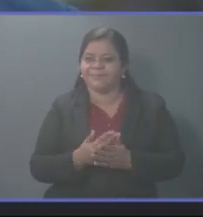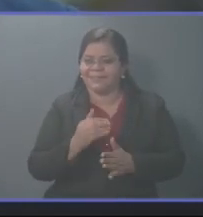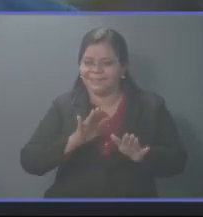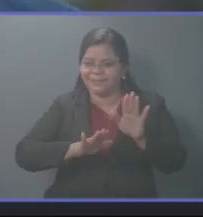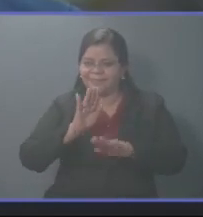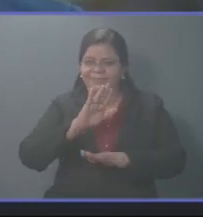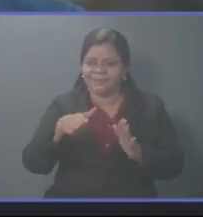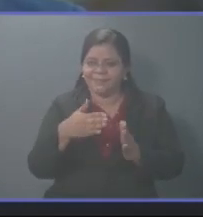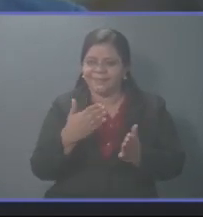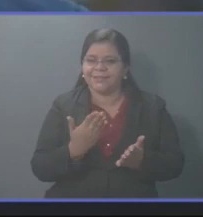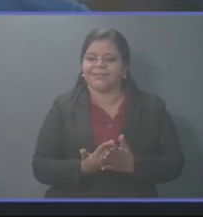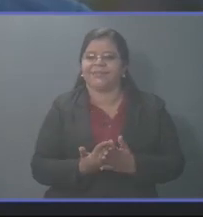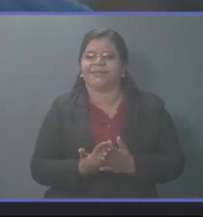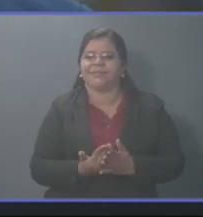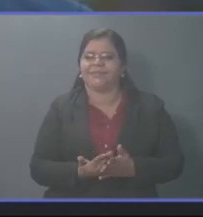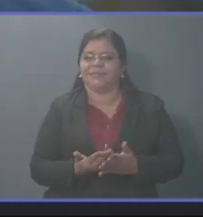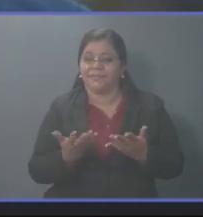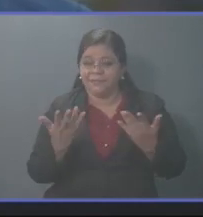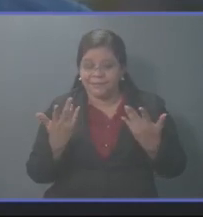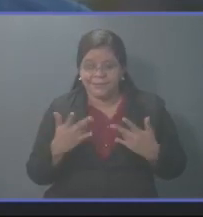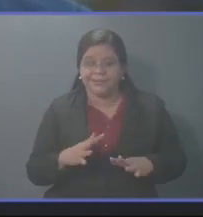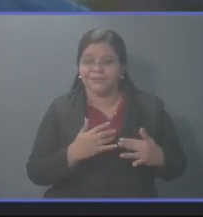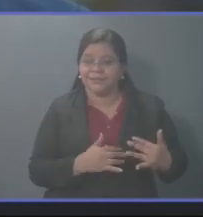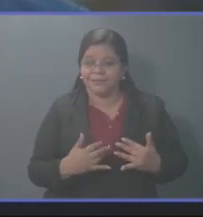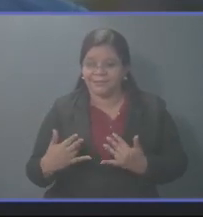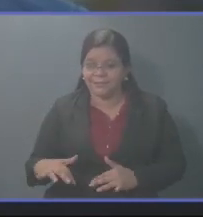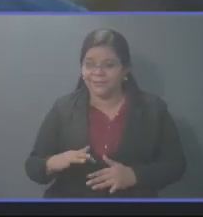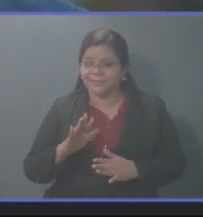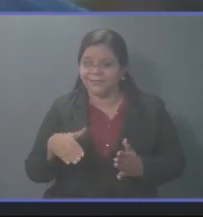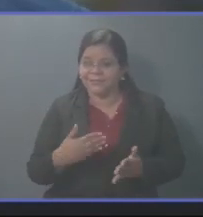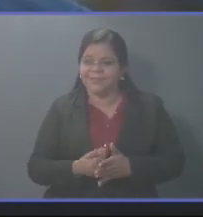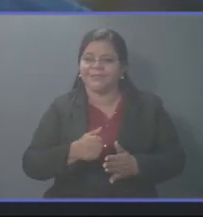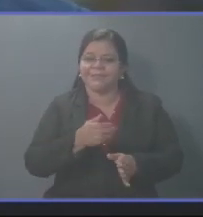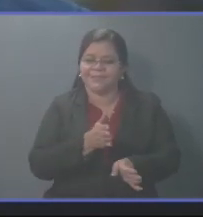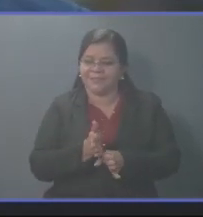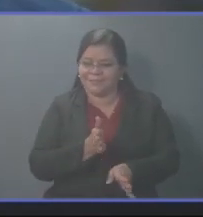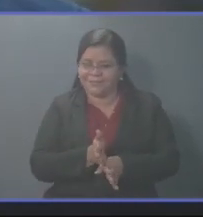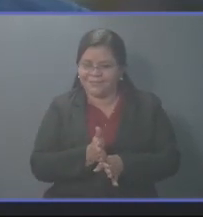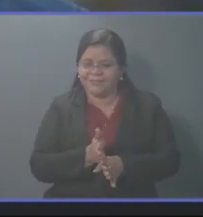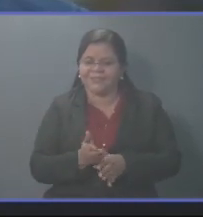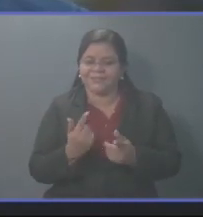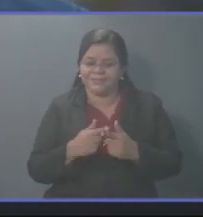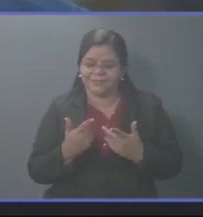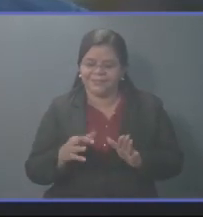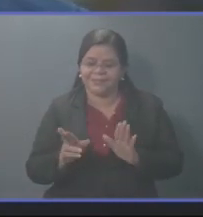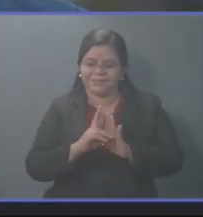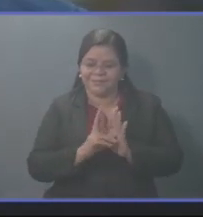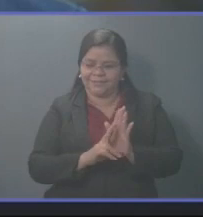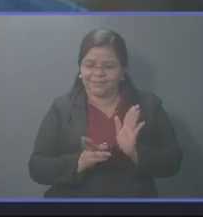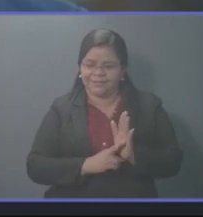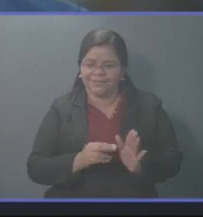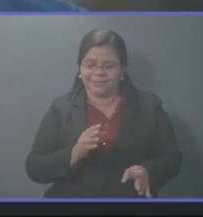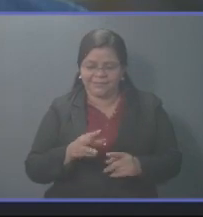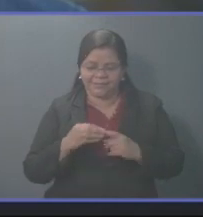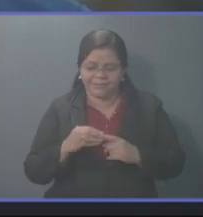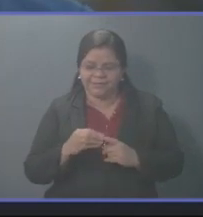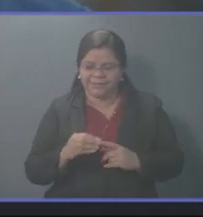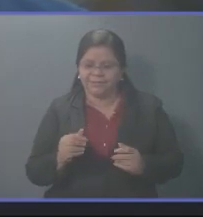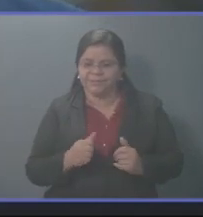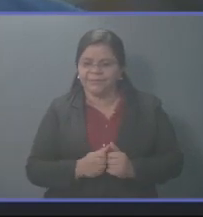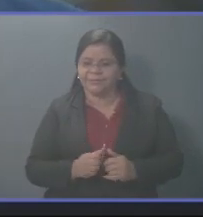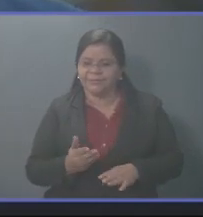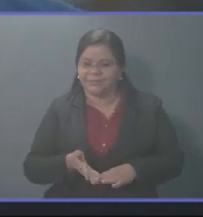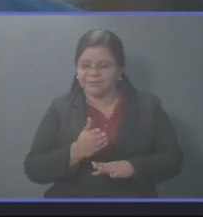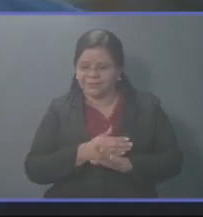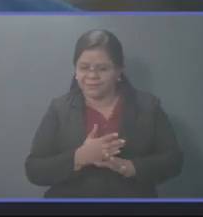en competiciones de estas. La actividad de las ligas profesionales serán normadas por el reglamento especial de las ligas profesionales